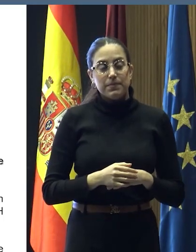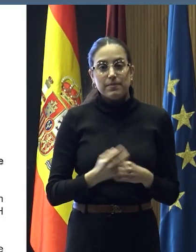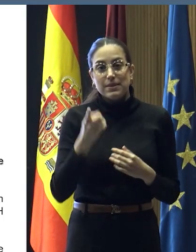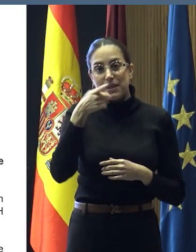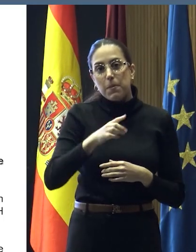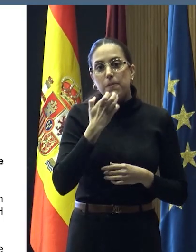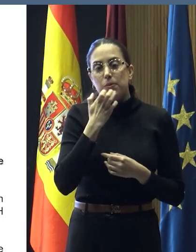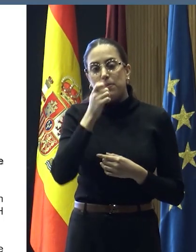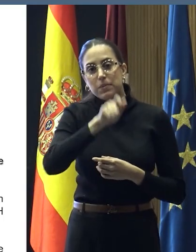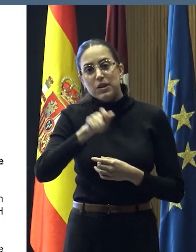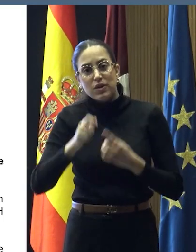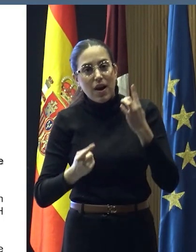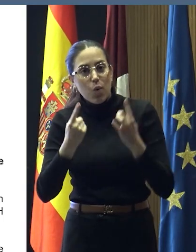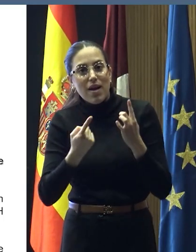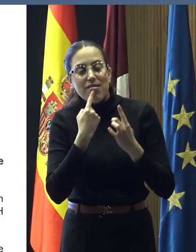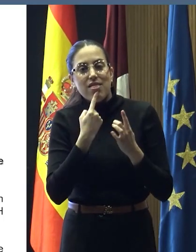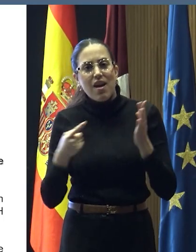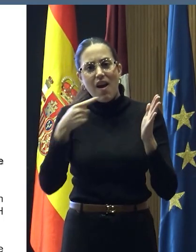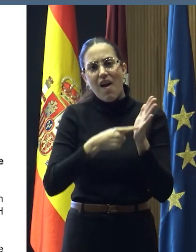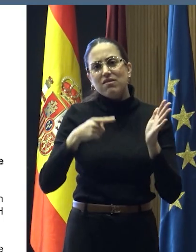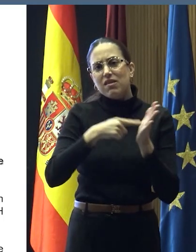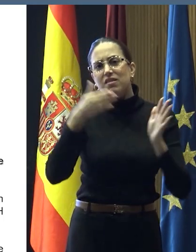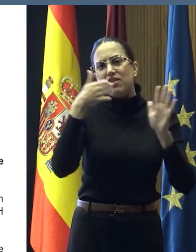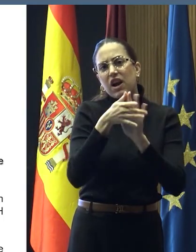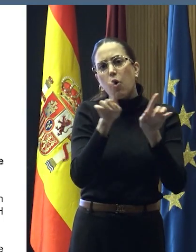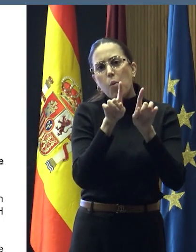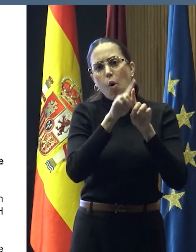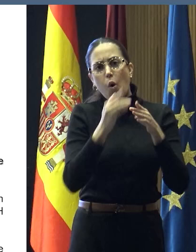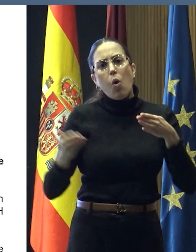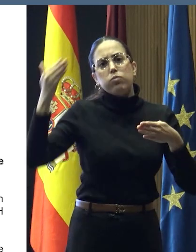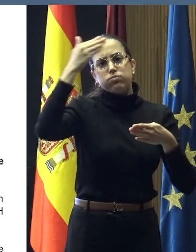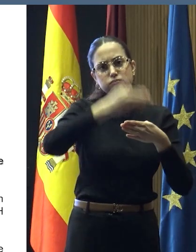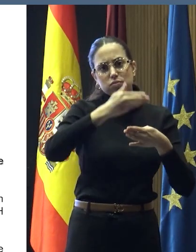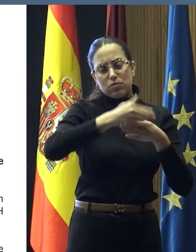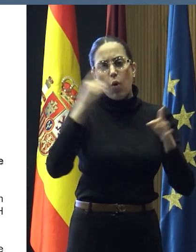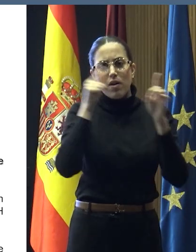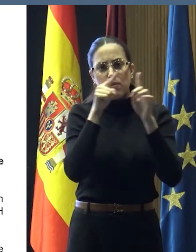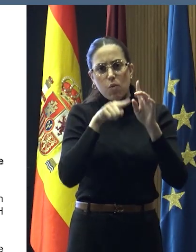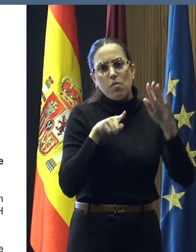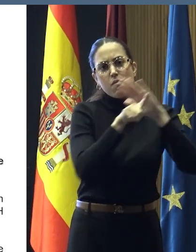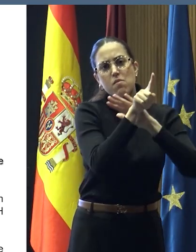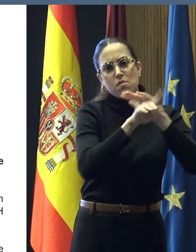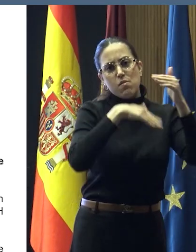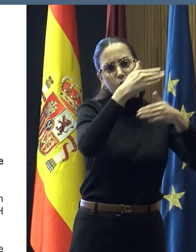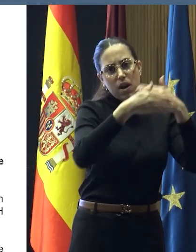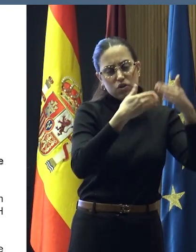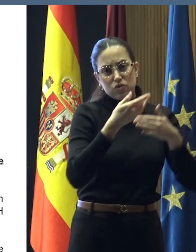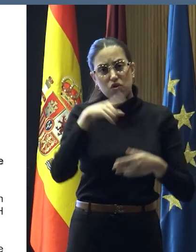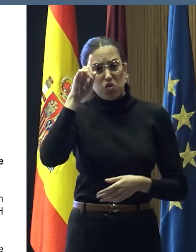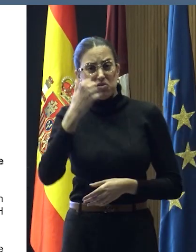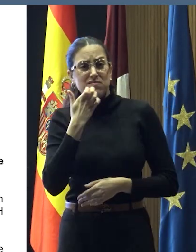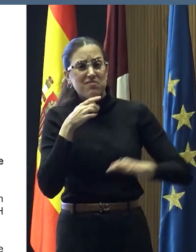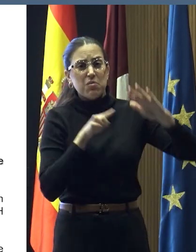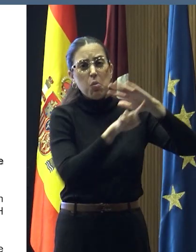algunos que dicen que exigirlo supone un obstáculo para el progreso. No sé qué progreso, progreso de